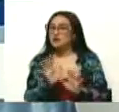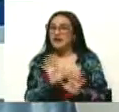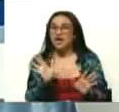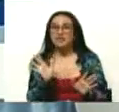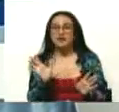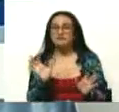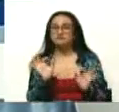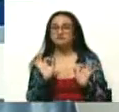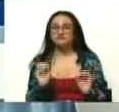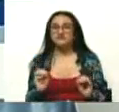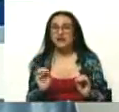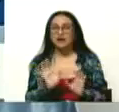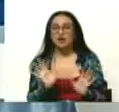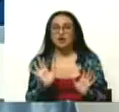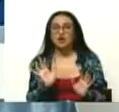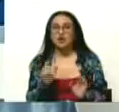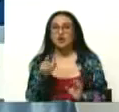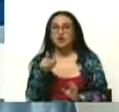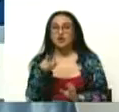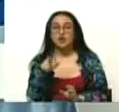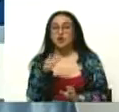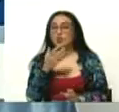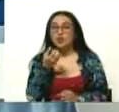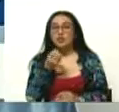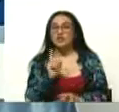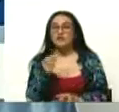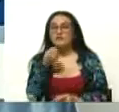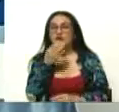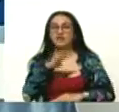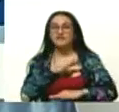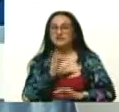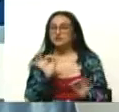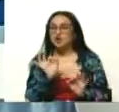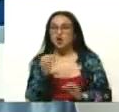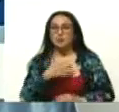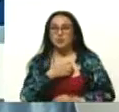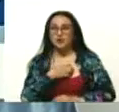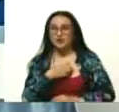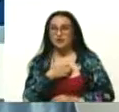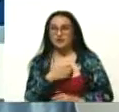Un monstruo de estos no merece ningún beneficio procesal.